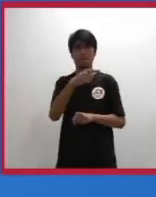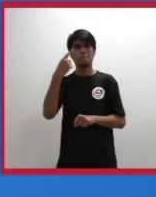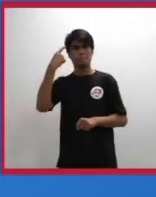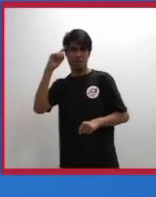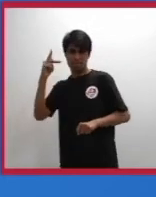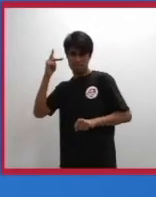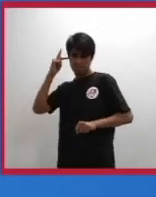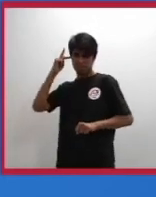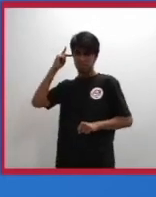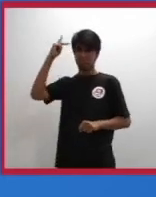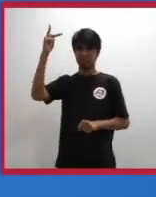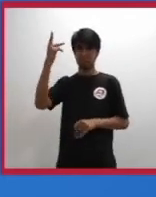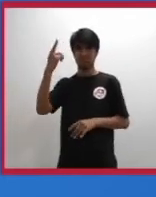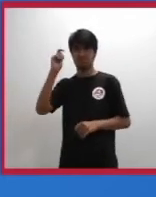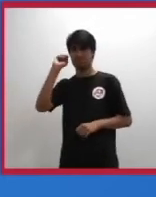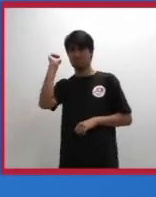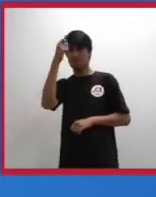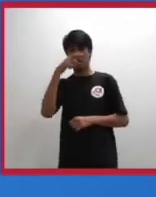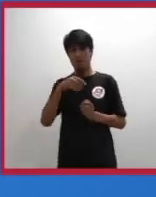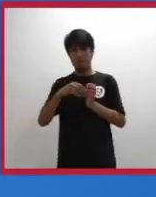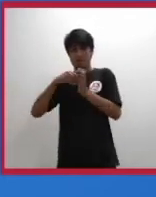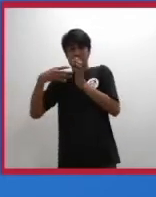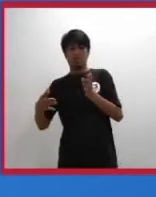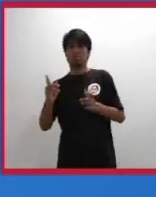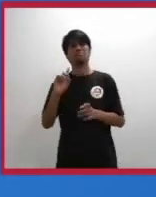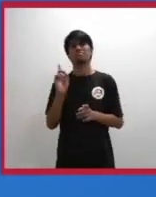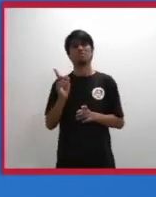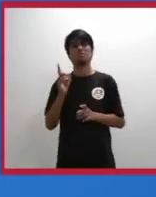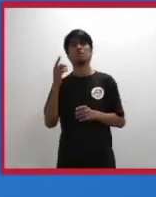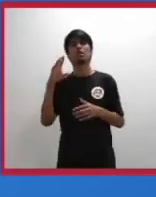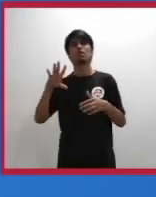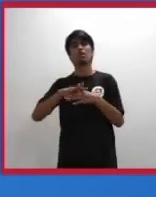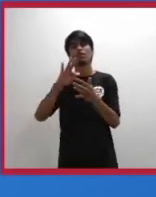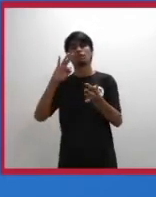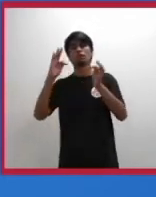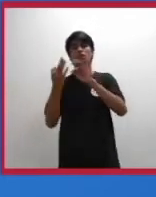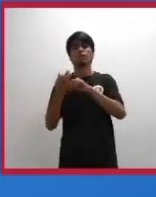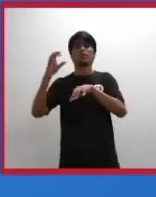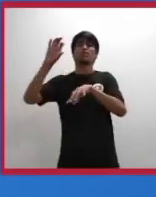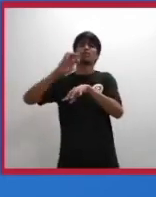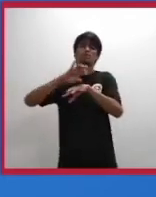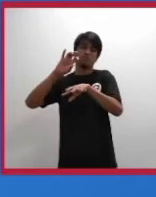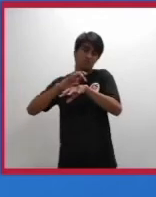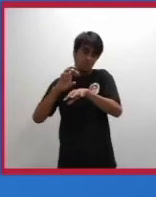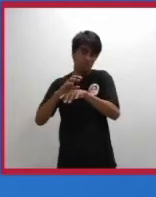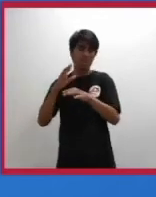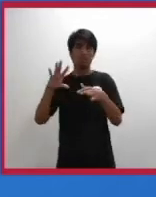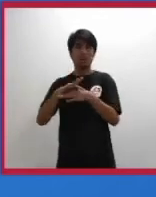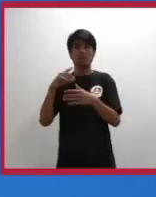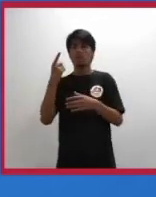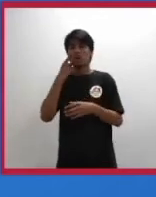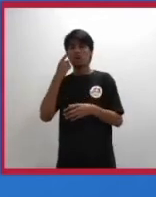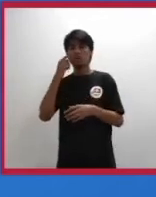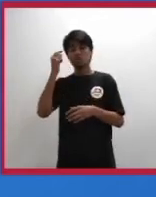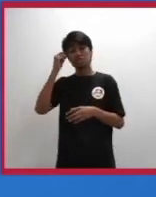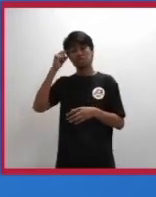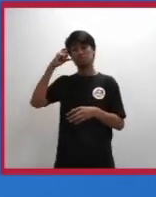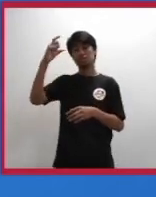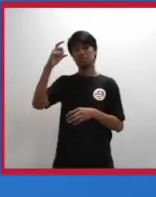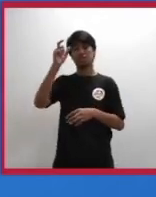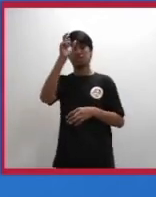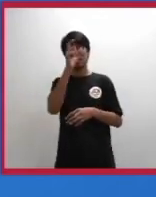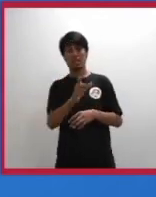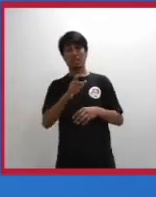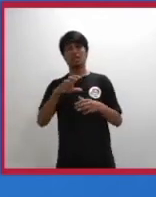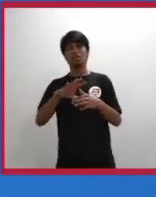nivel académico, no tiene valor académico, sino es para medir el nivel de conocimiento e interpretación de